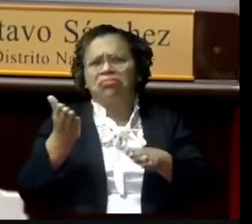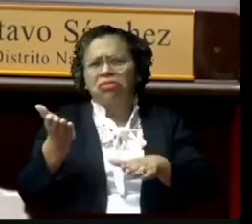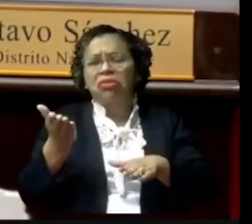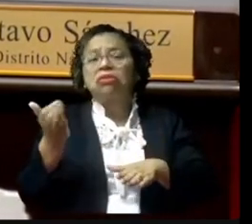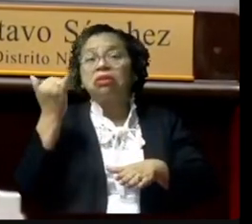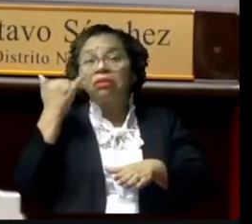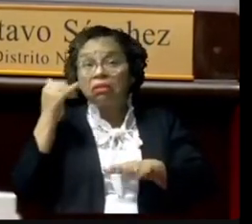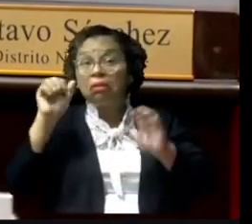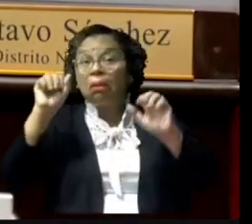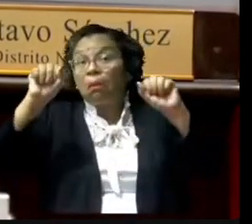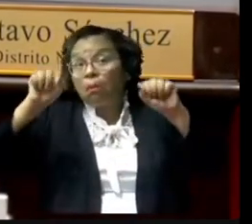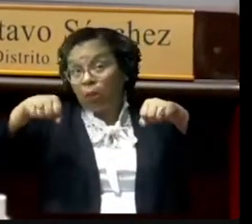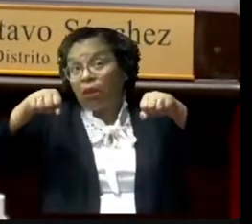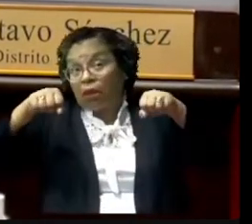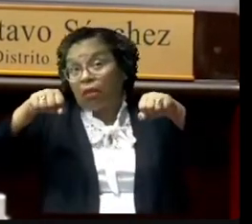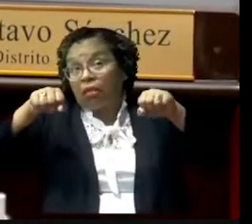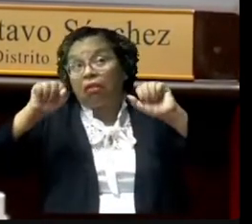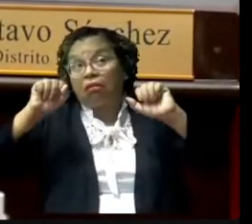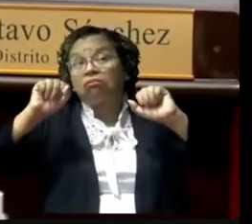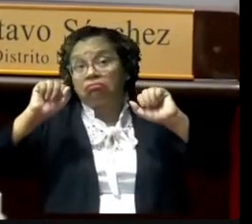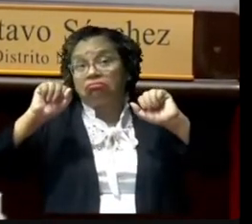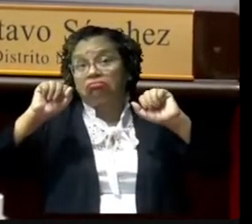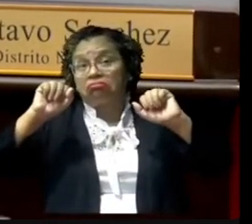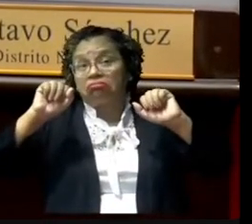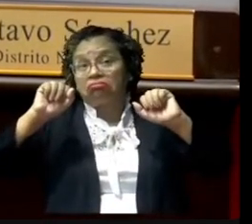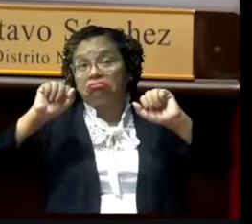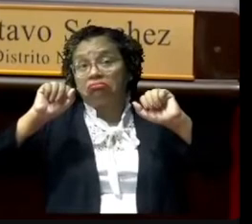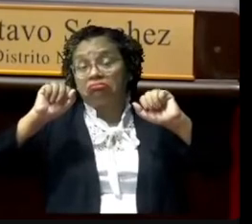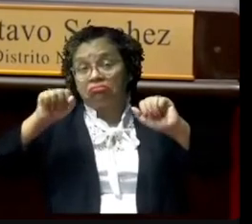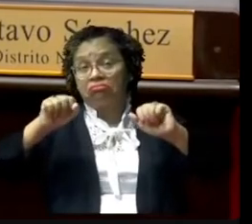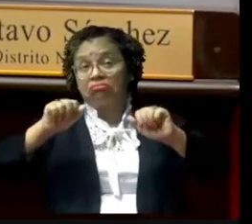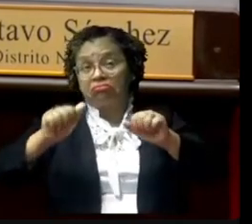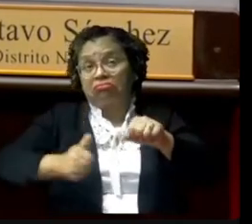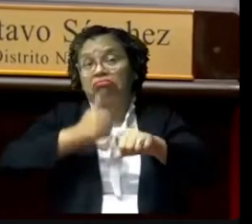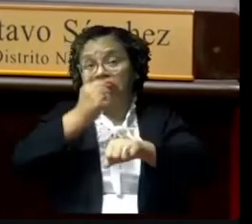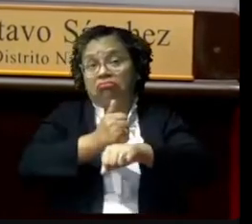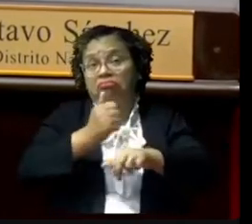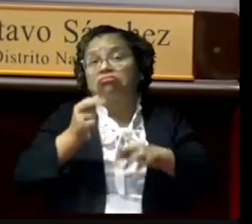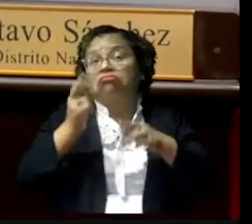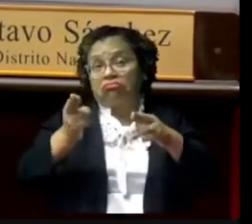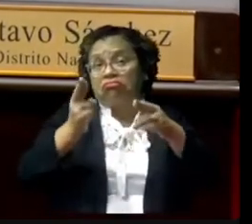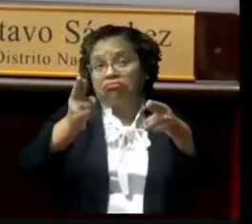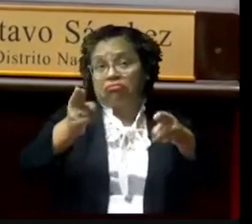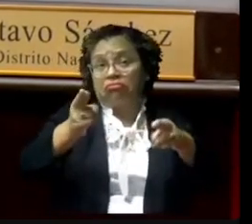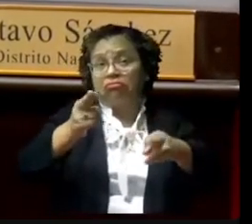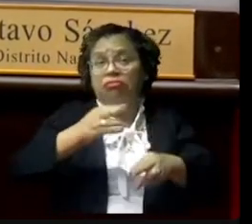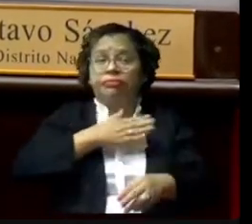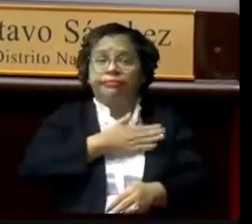posible, la colega Magda no está aquí, se lo agradecerá. Y el pleno, por favor.